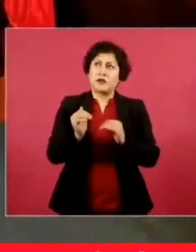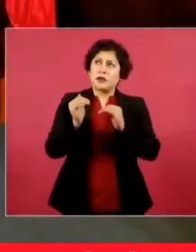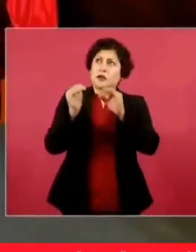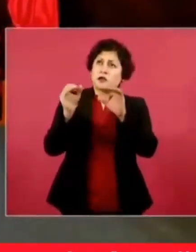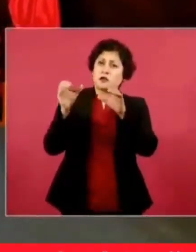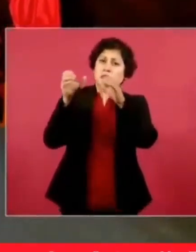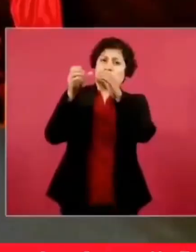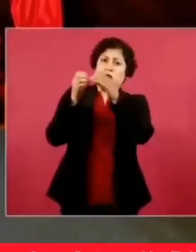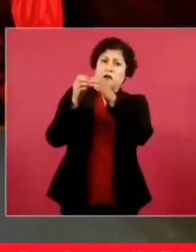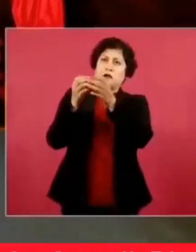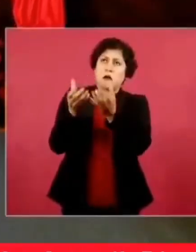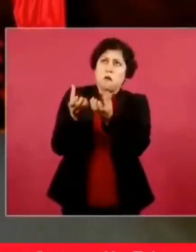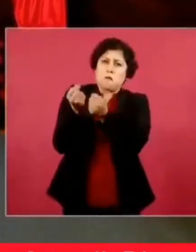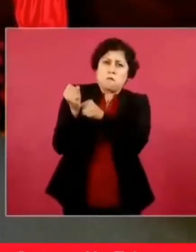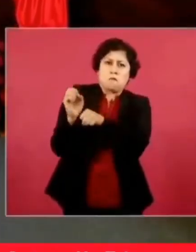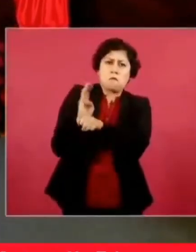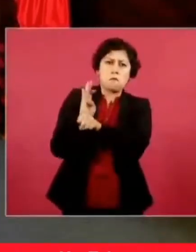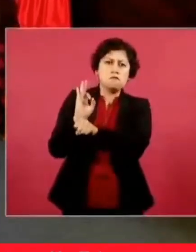convertir las deudas